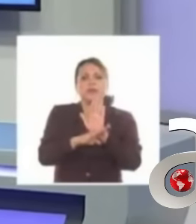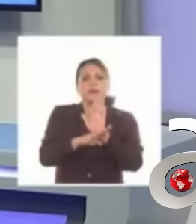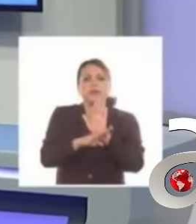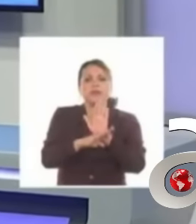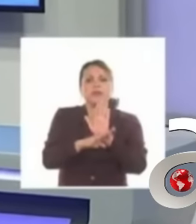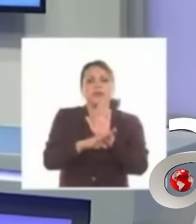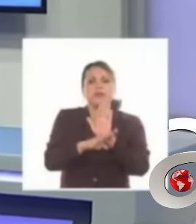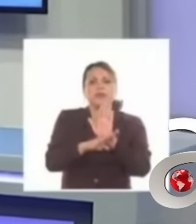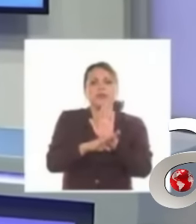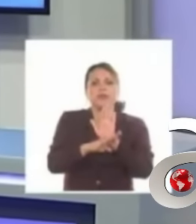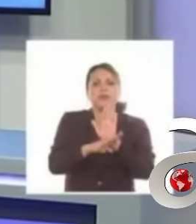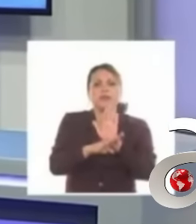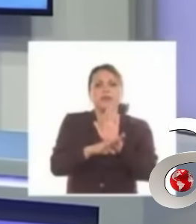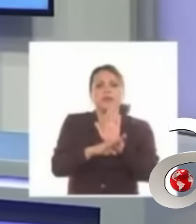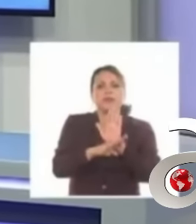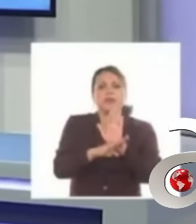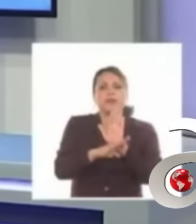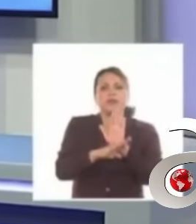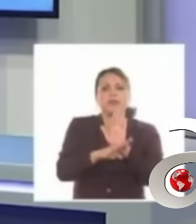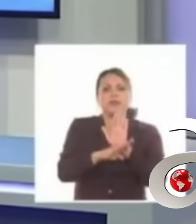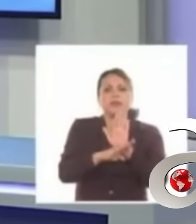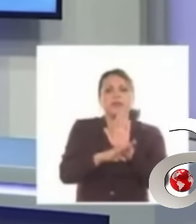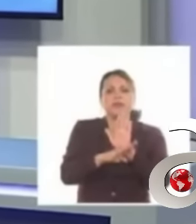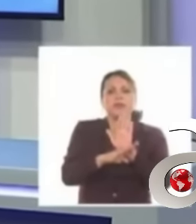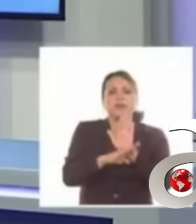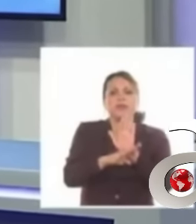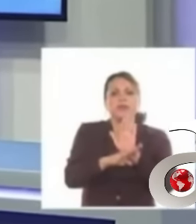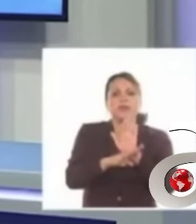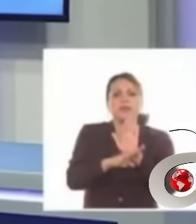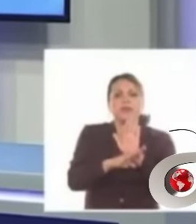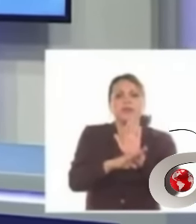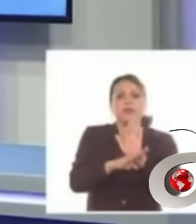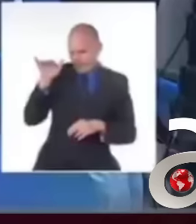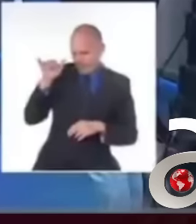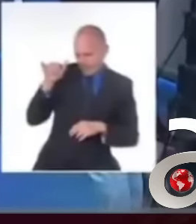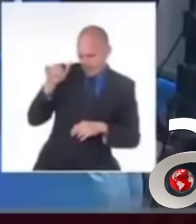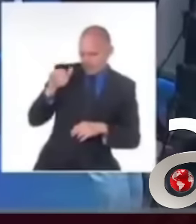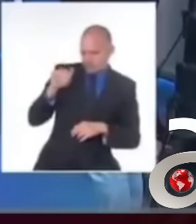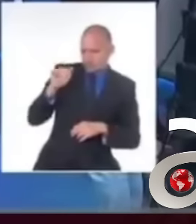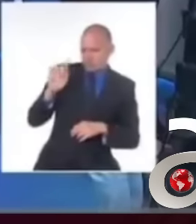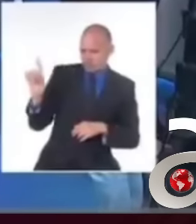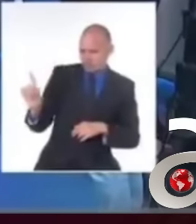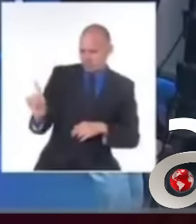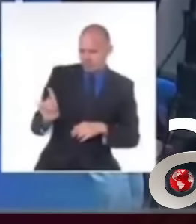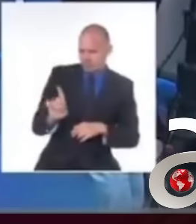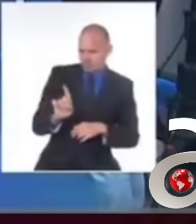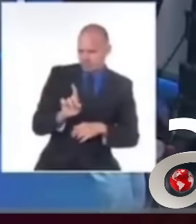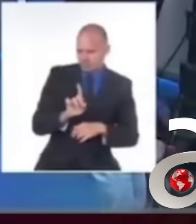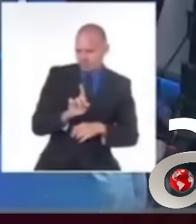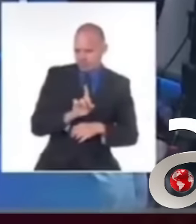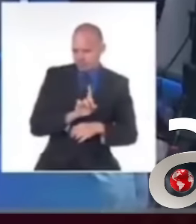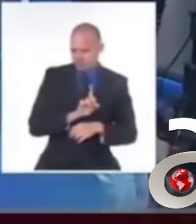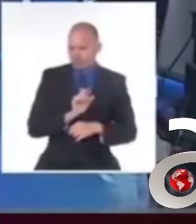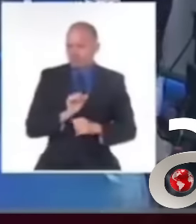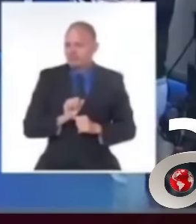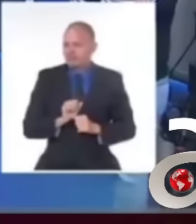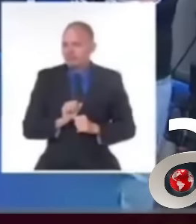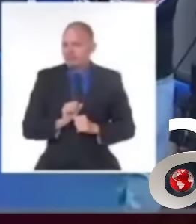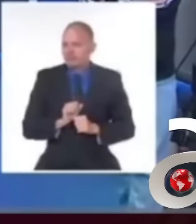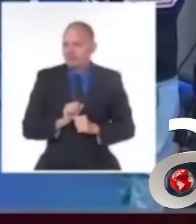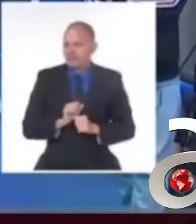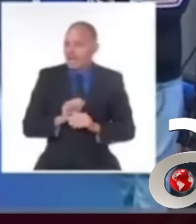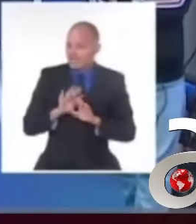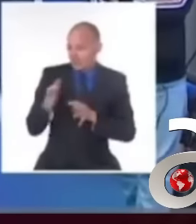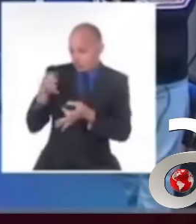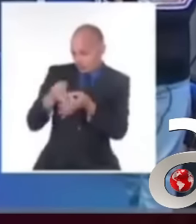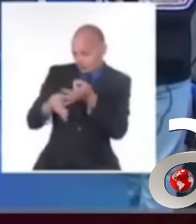Humberto López, portavoz del régimen comunista cubano, junto con funcionarios del Ministerio del Interior. Admitieron durante la última emisión